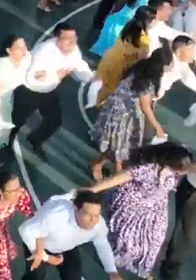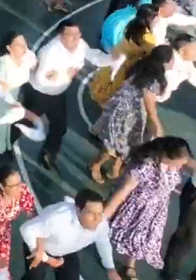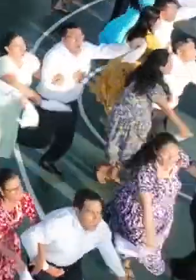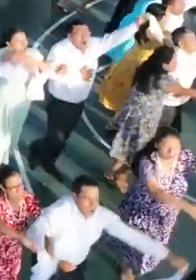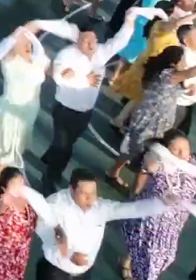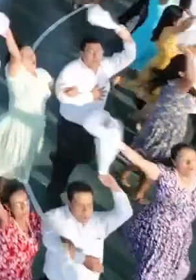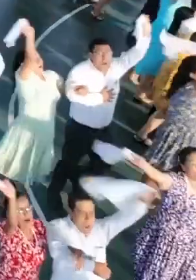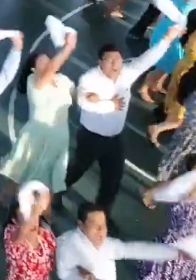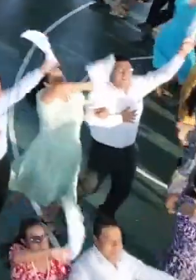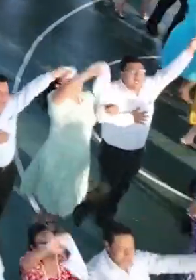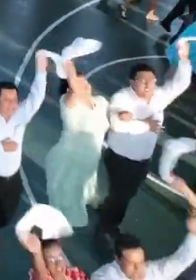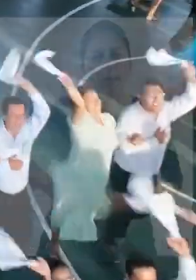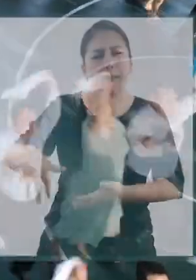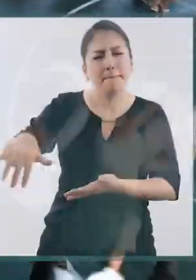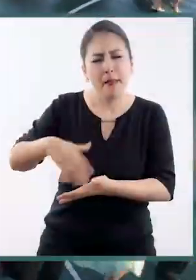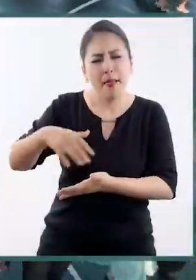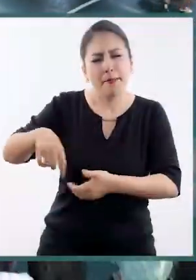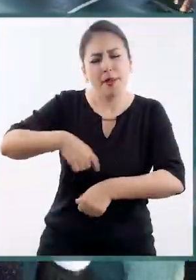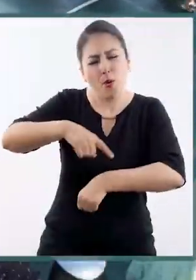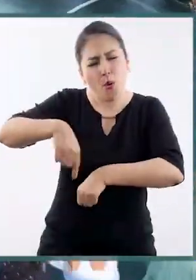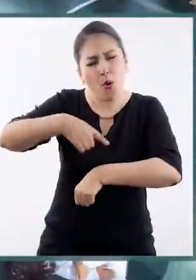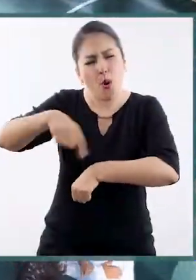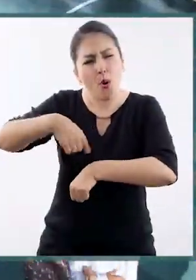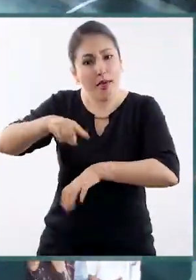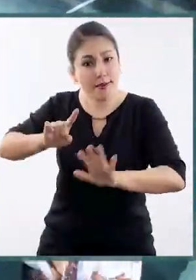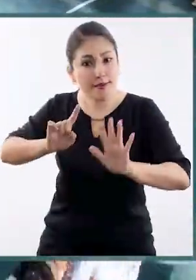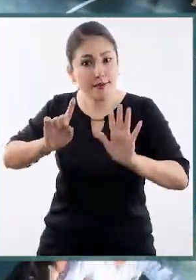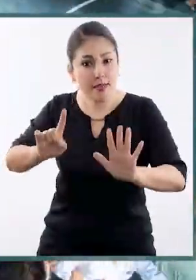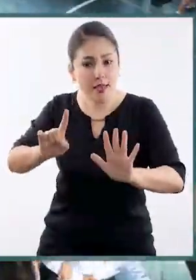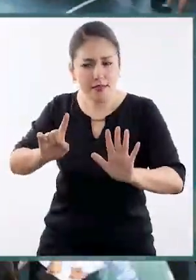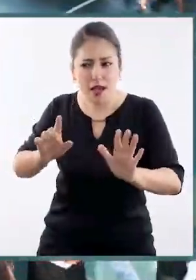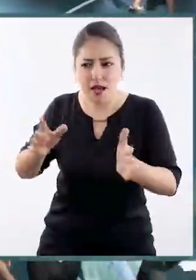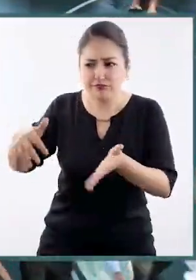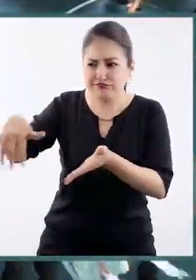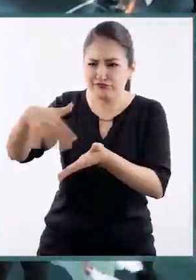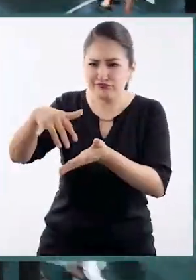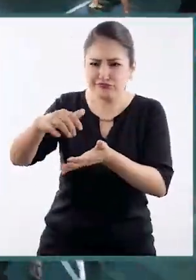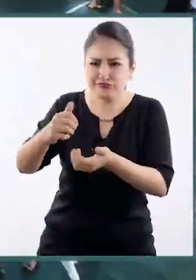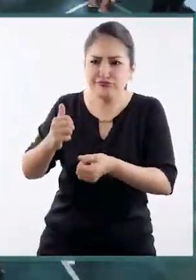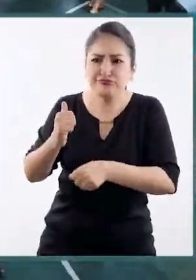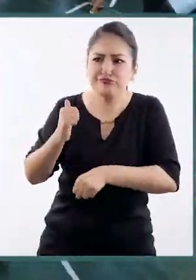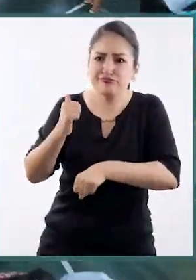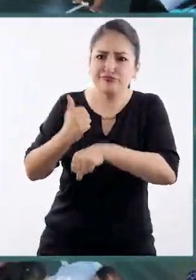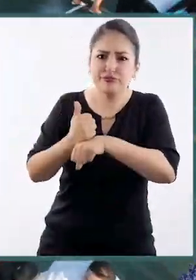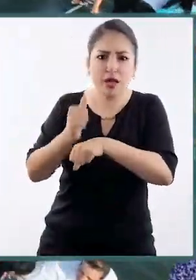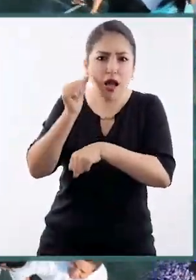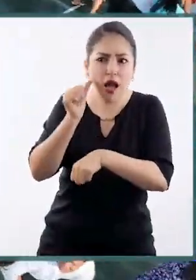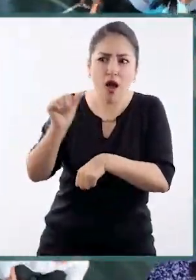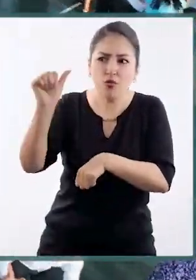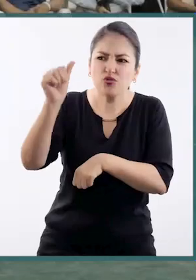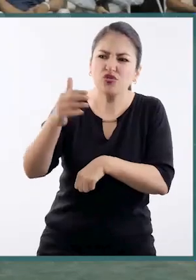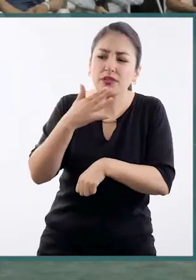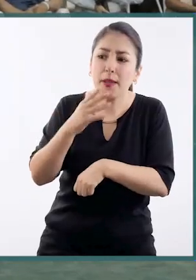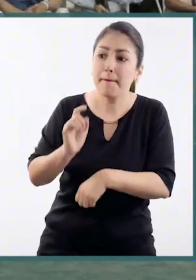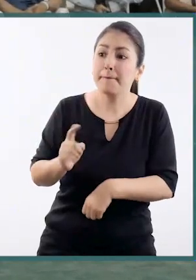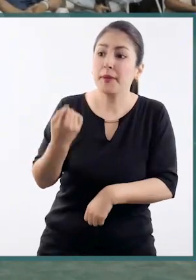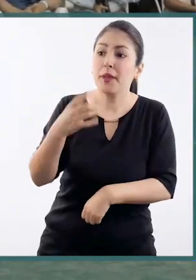Y luego de 6 horas de baile, el concurso de pandilla Moyobambina en la categoría adultos llegó a su fin.